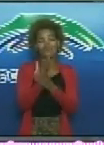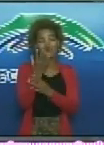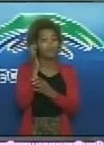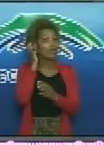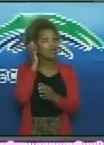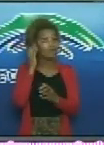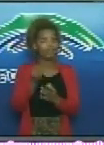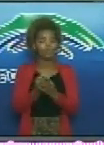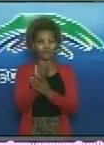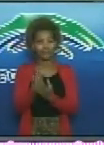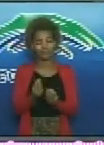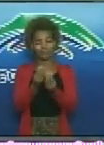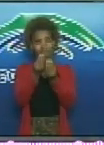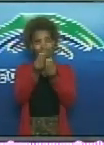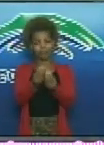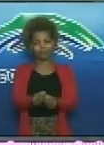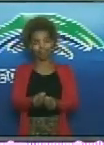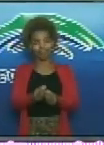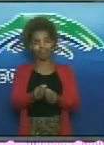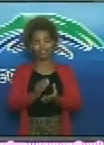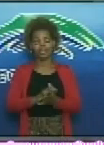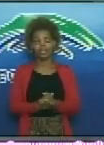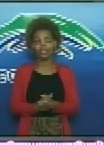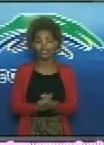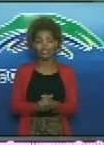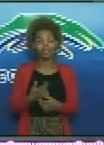los titanes de la revolución en estos momentos,